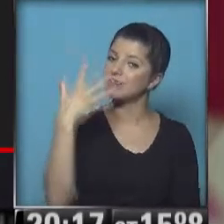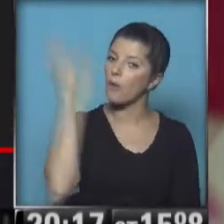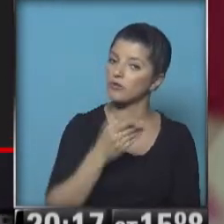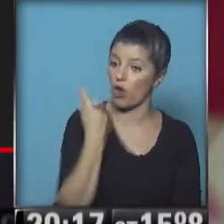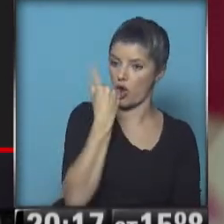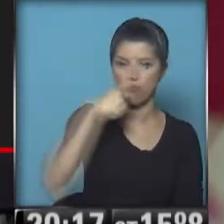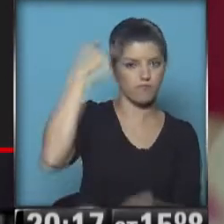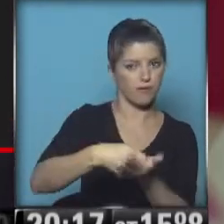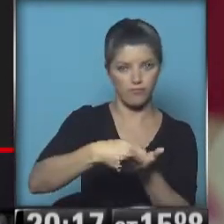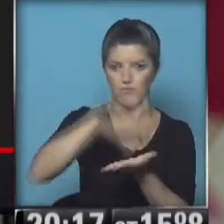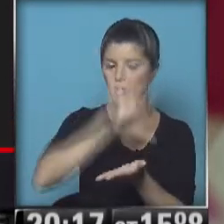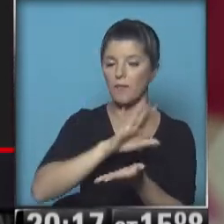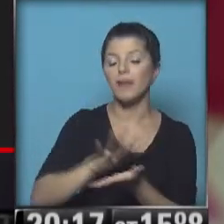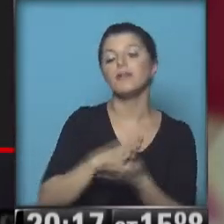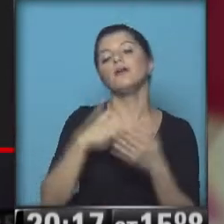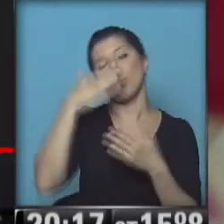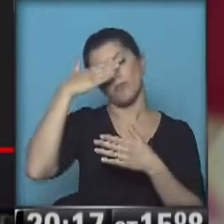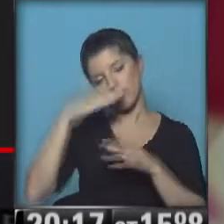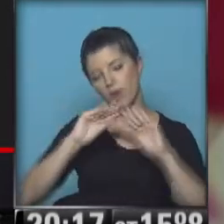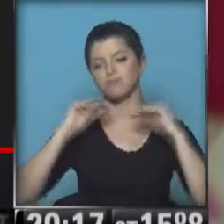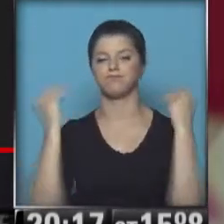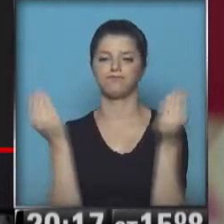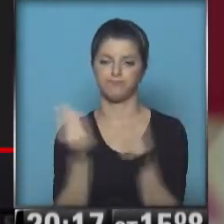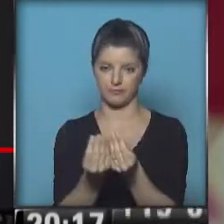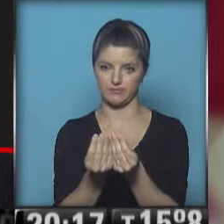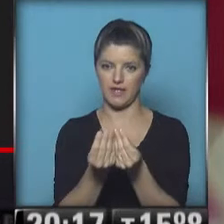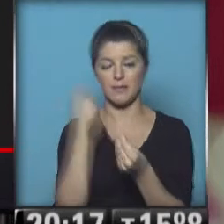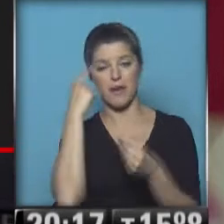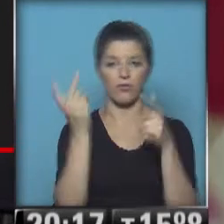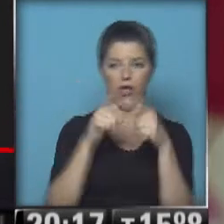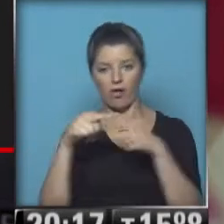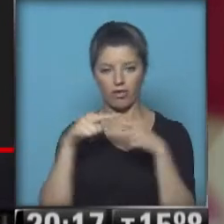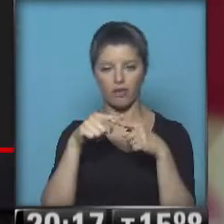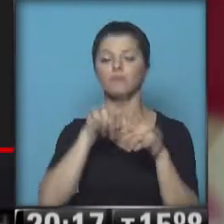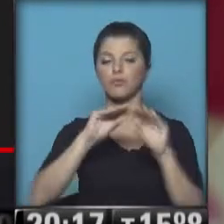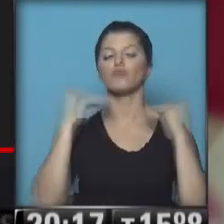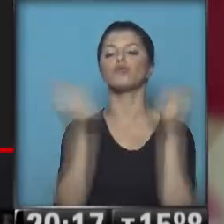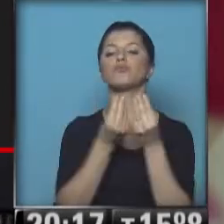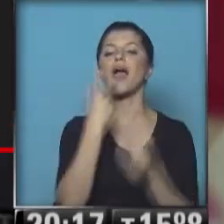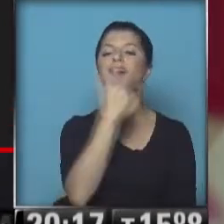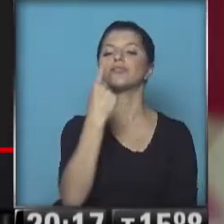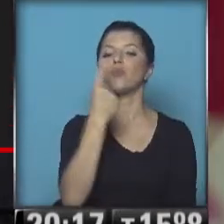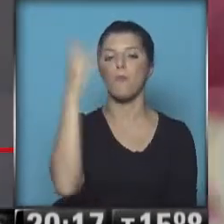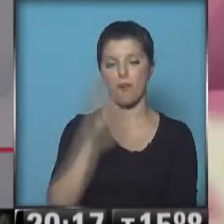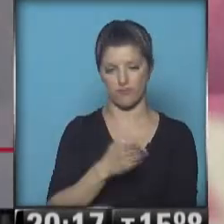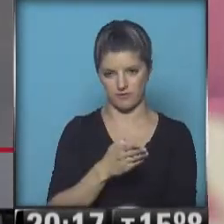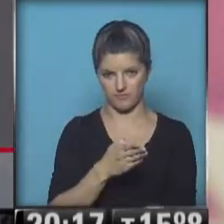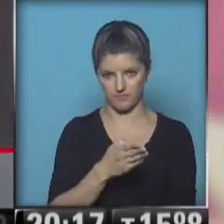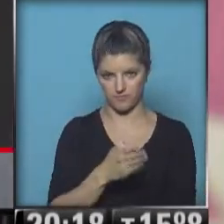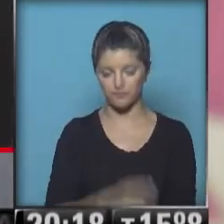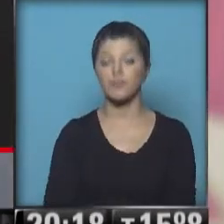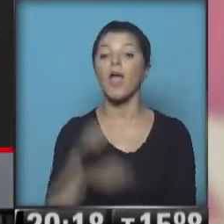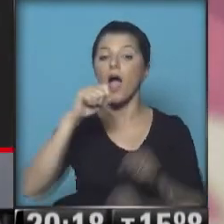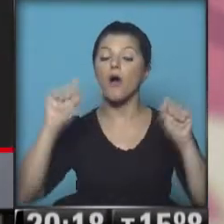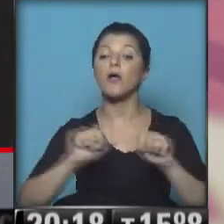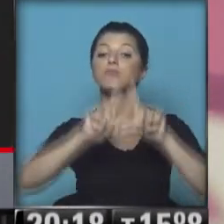una cuota. Bueno, finalmente partiendo la diferencia se llegó a este 31%. Pasamos a la